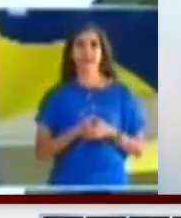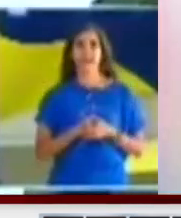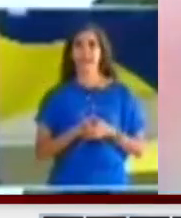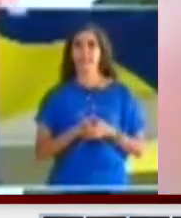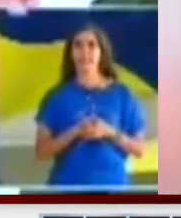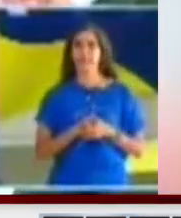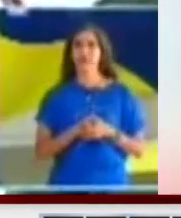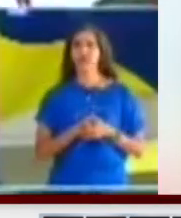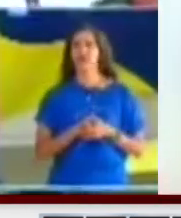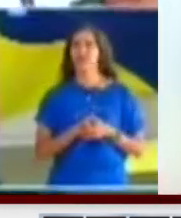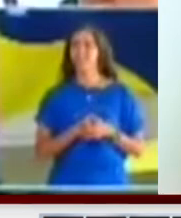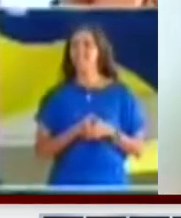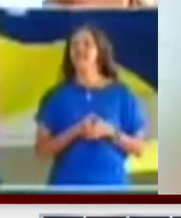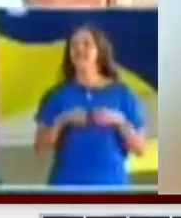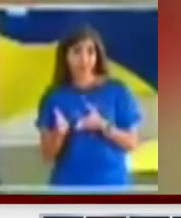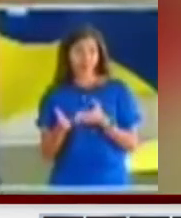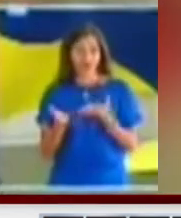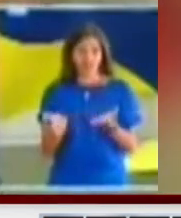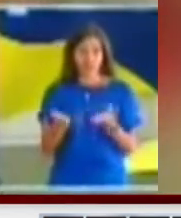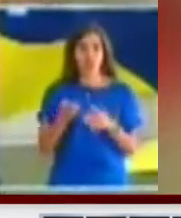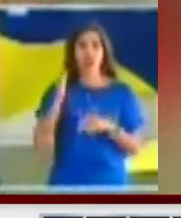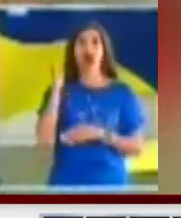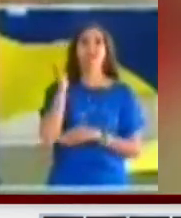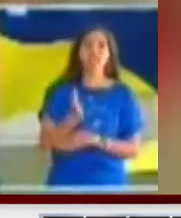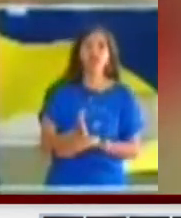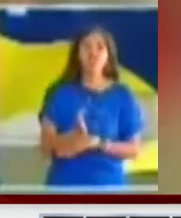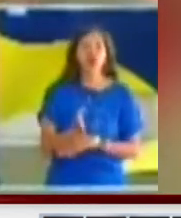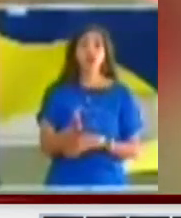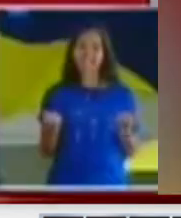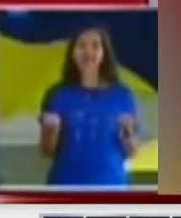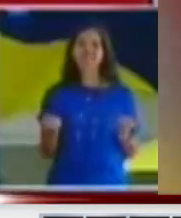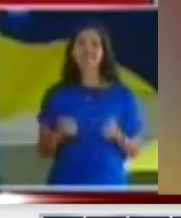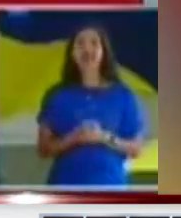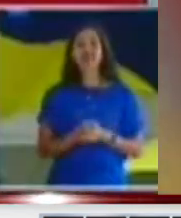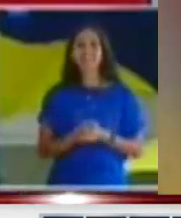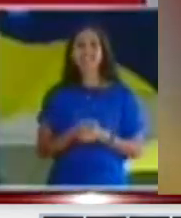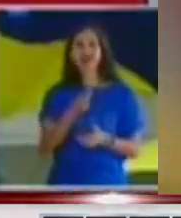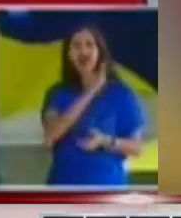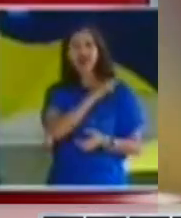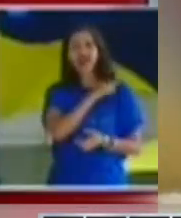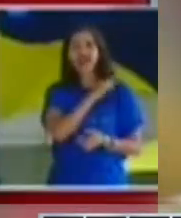congelando sus cuentas y además les prohibió hacer negocios en territorio estadounidense.